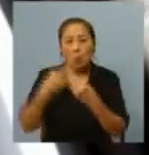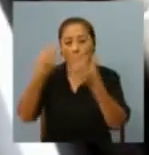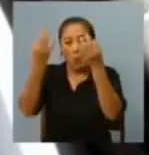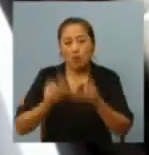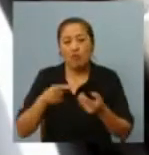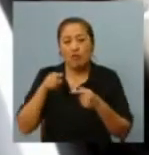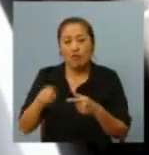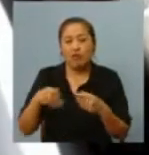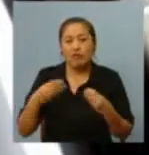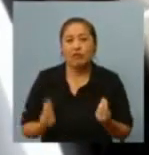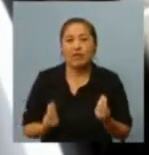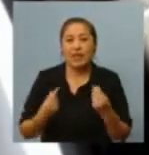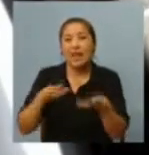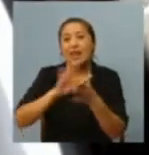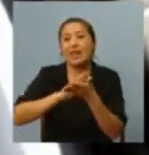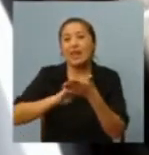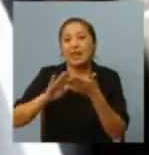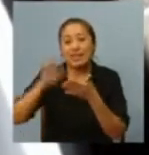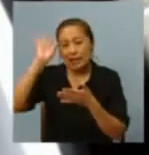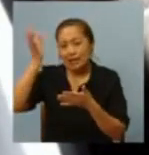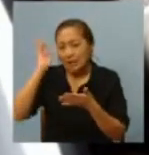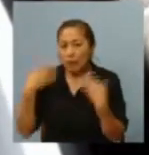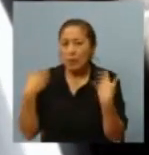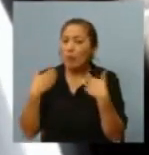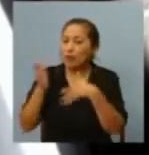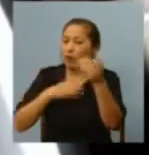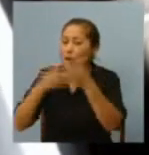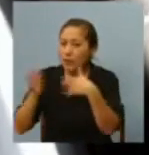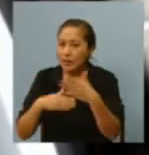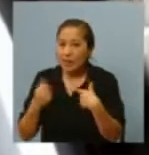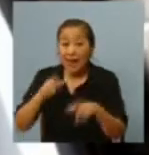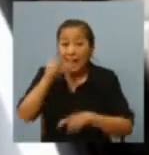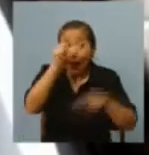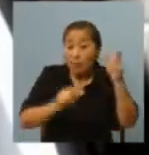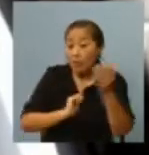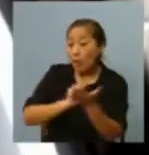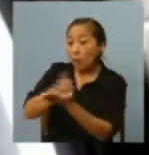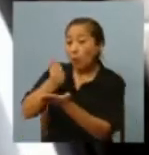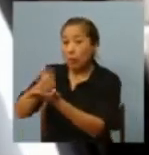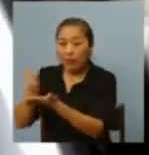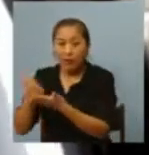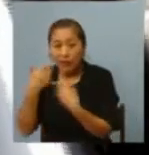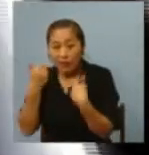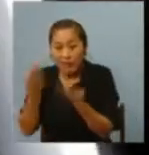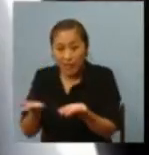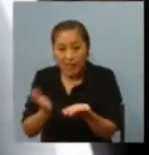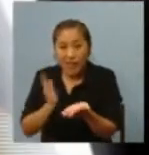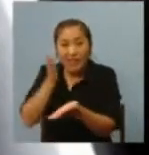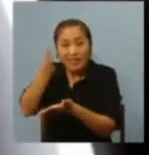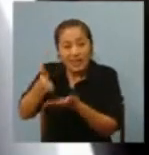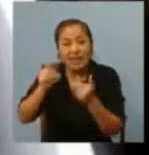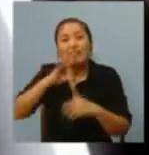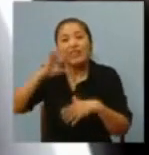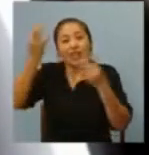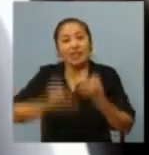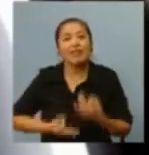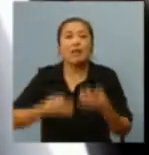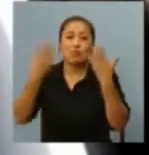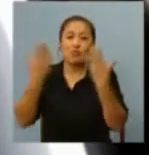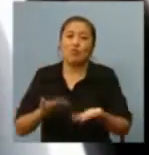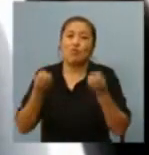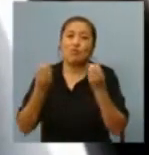altura, un buen nivel de debate, y la gente, el público, los ciudadanos que fueron a la tribuna, la verdad que